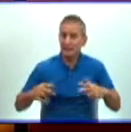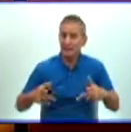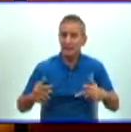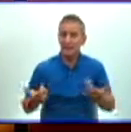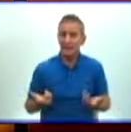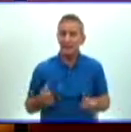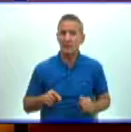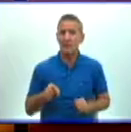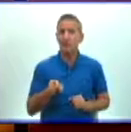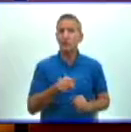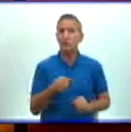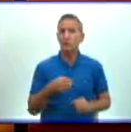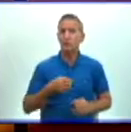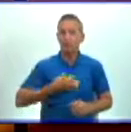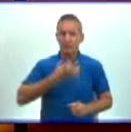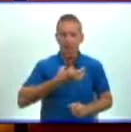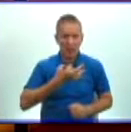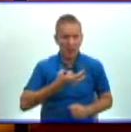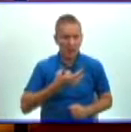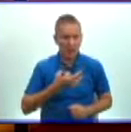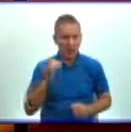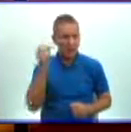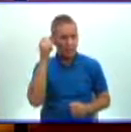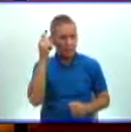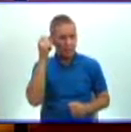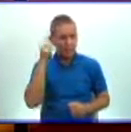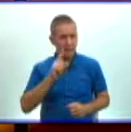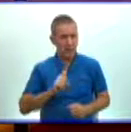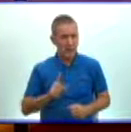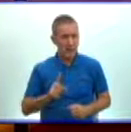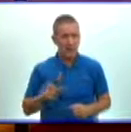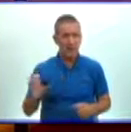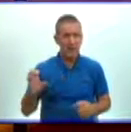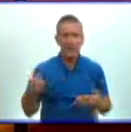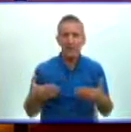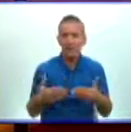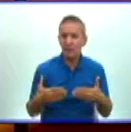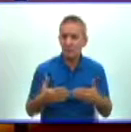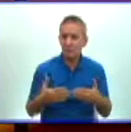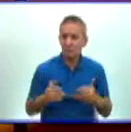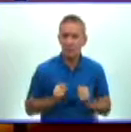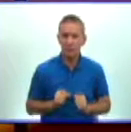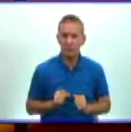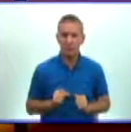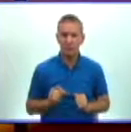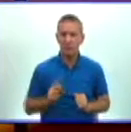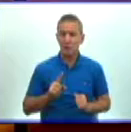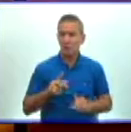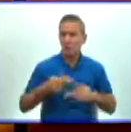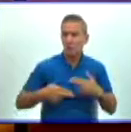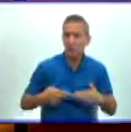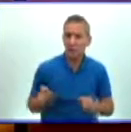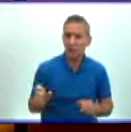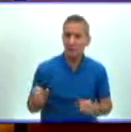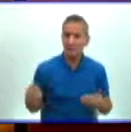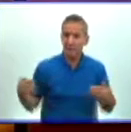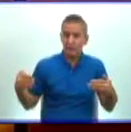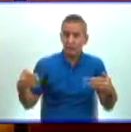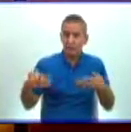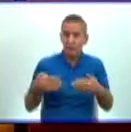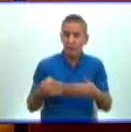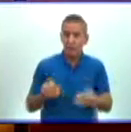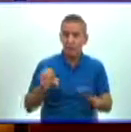usted plantea la idea y no la concluye y no hace un cierre y da